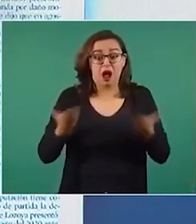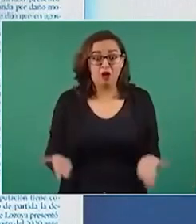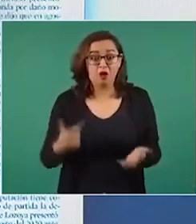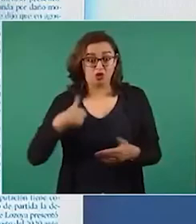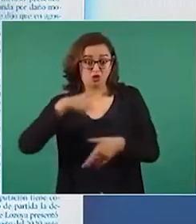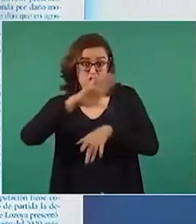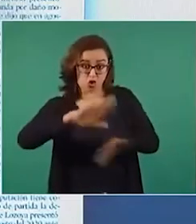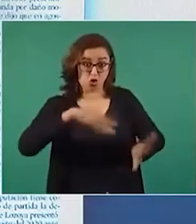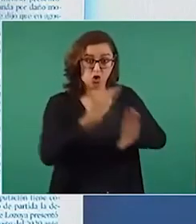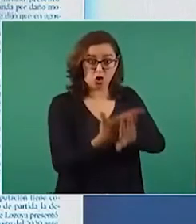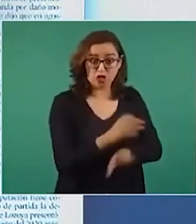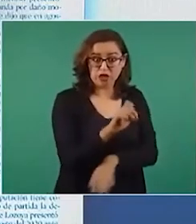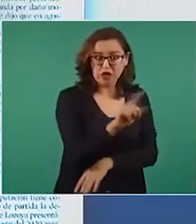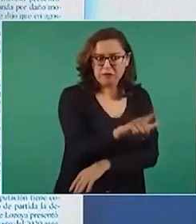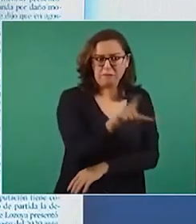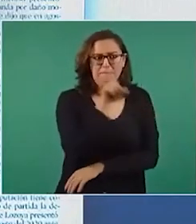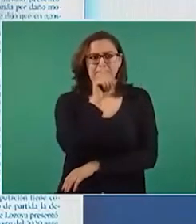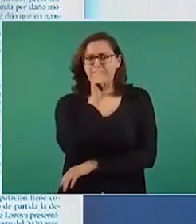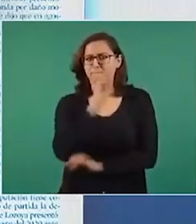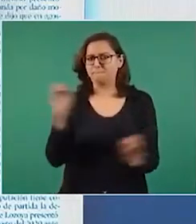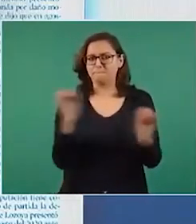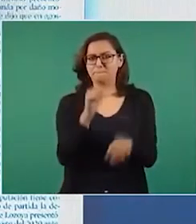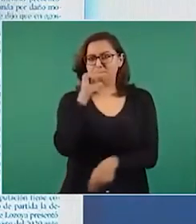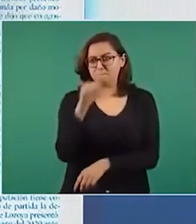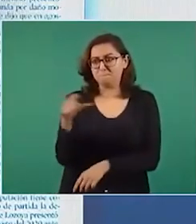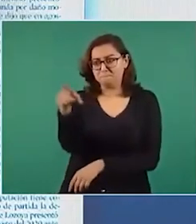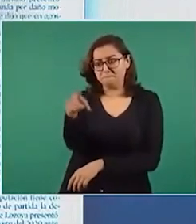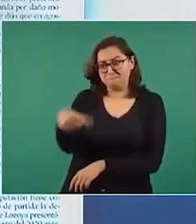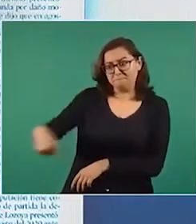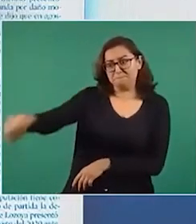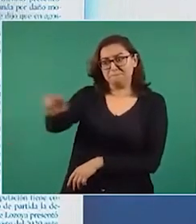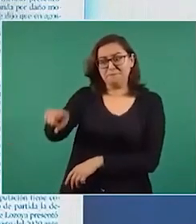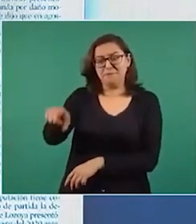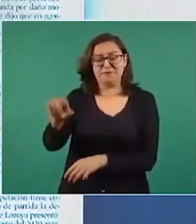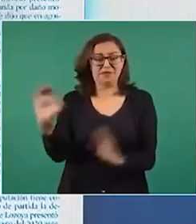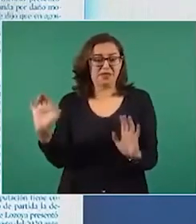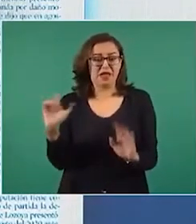Él tiene que aclarar si recibió o no recibió el dinero.